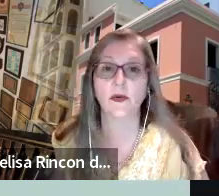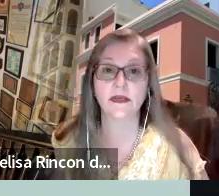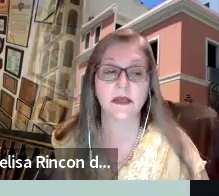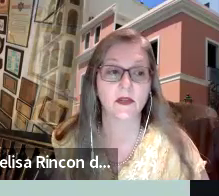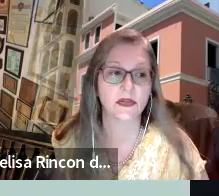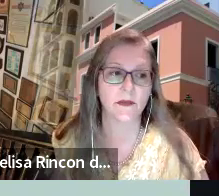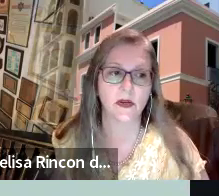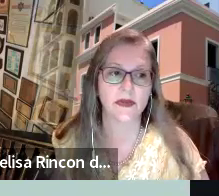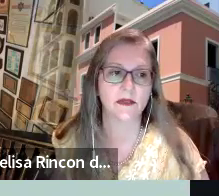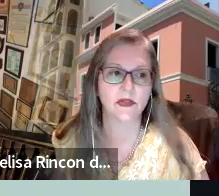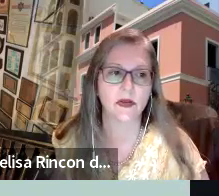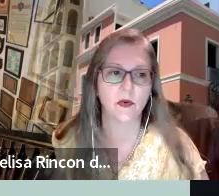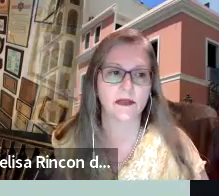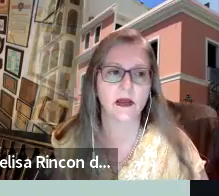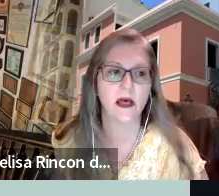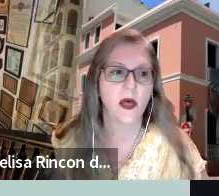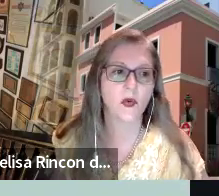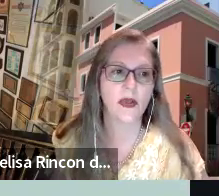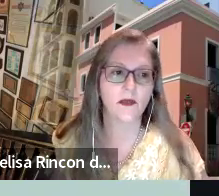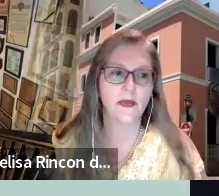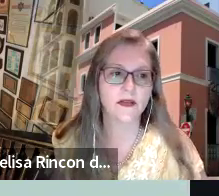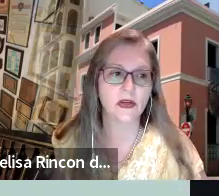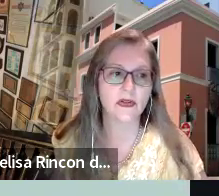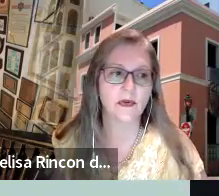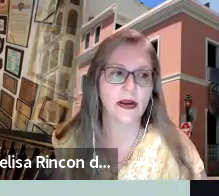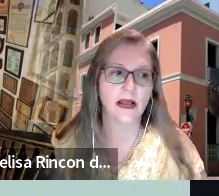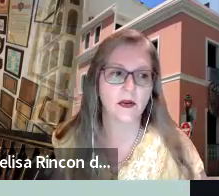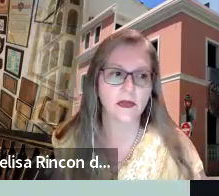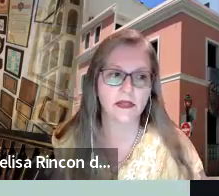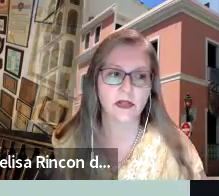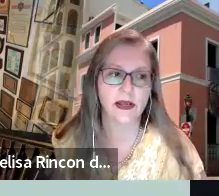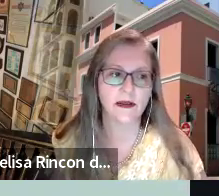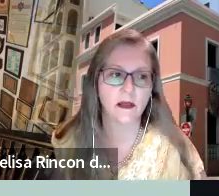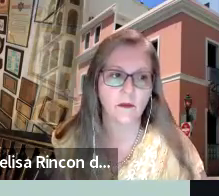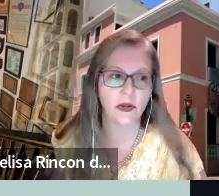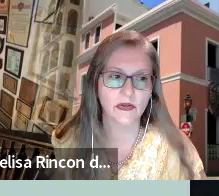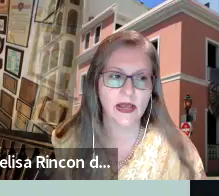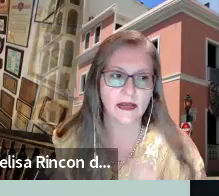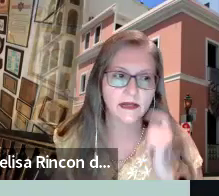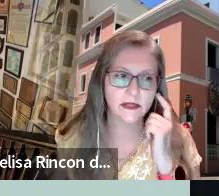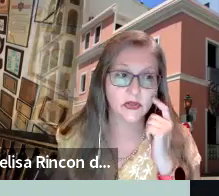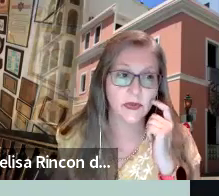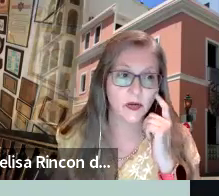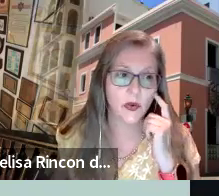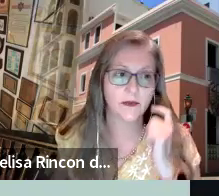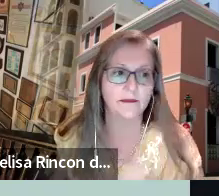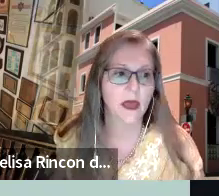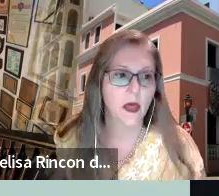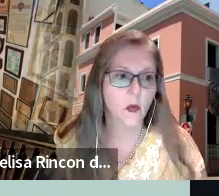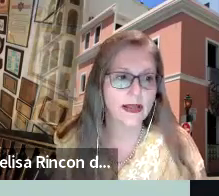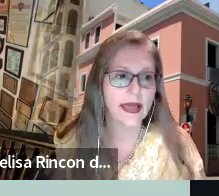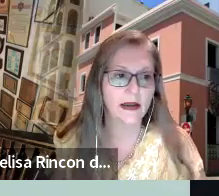antologías 1900 a 1950, una reflexión sobre el canon nacional, Buenos Aires